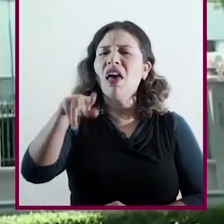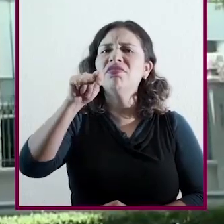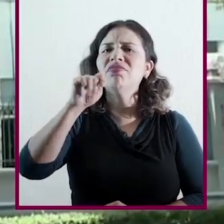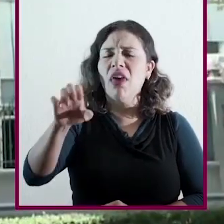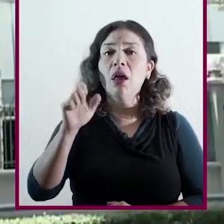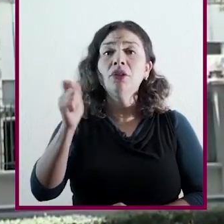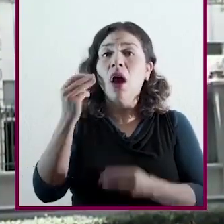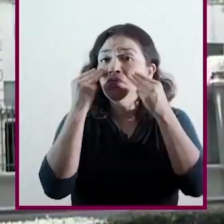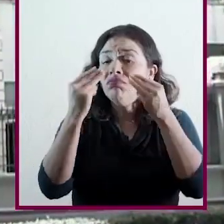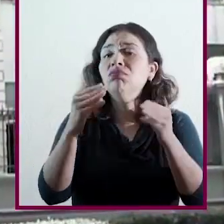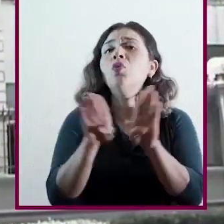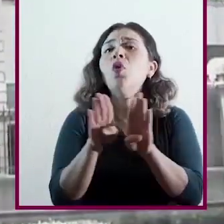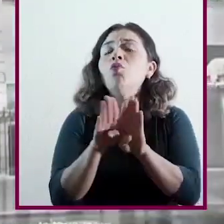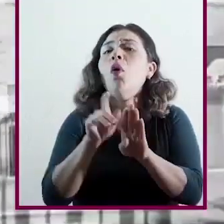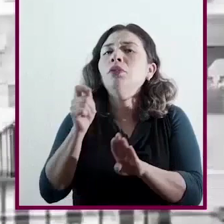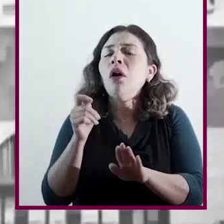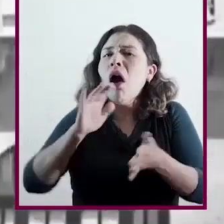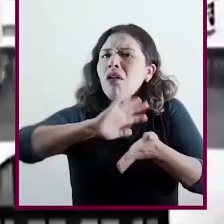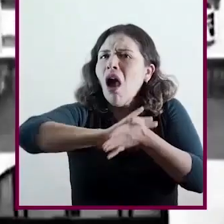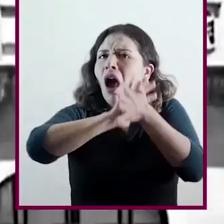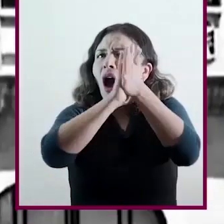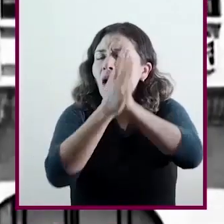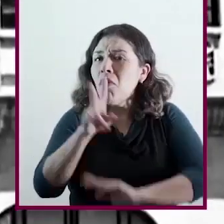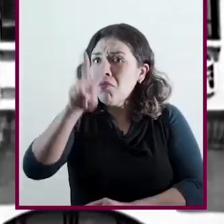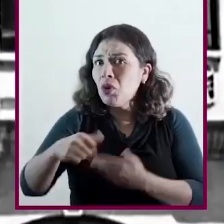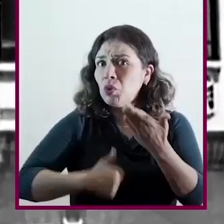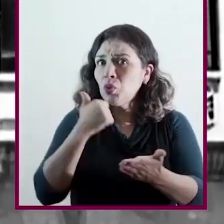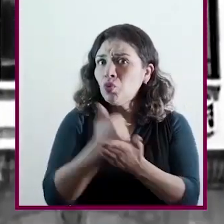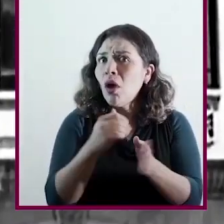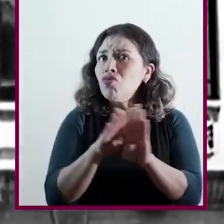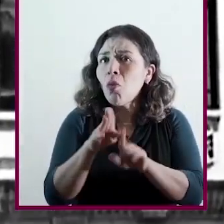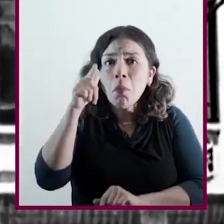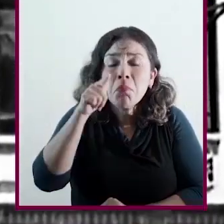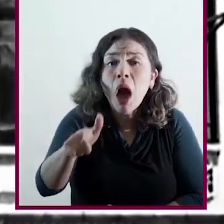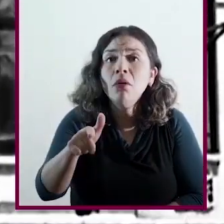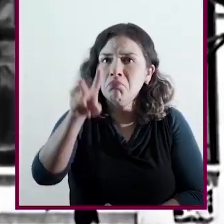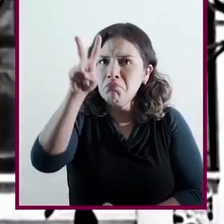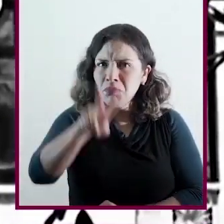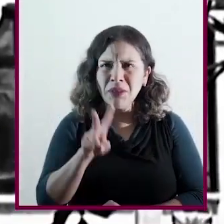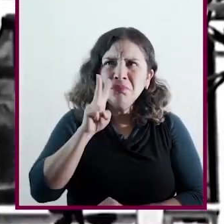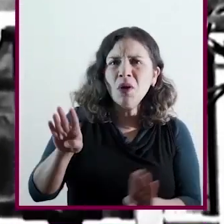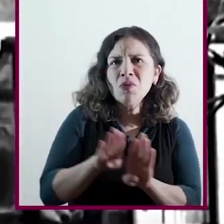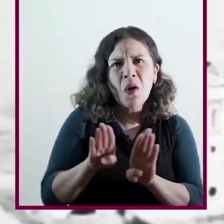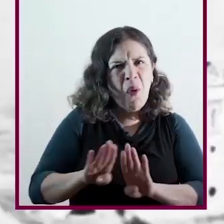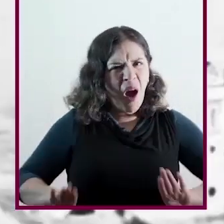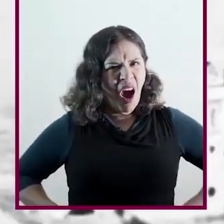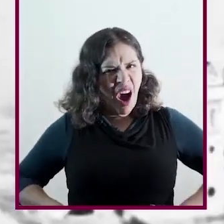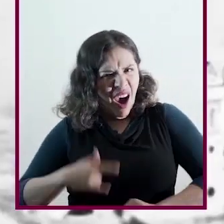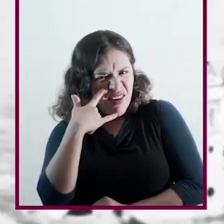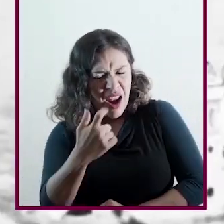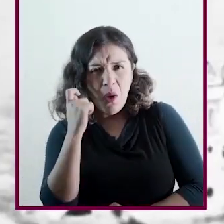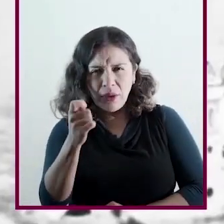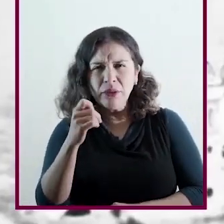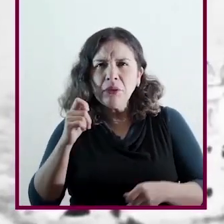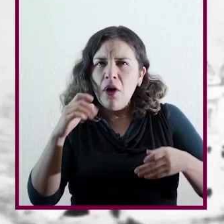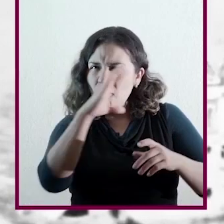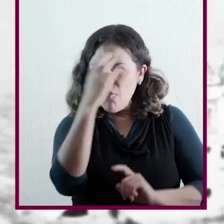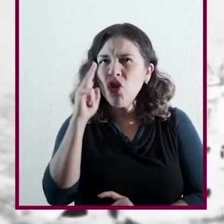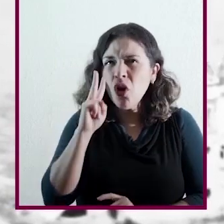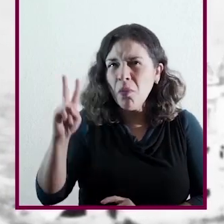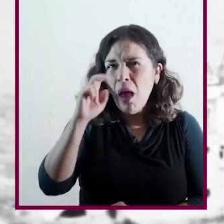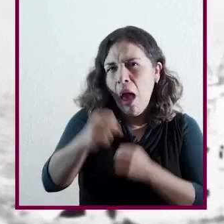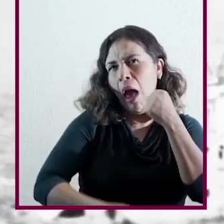ha atestiguado una de las transformaciones más radicales en la ciudad. Parece increíble que en esta toma